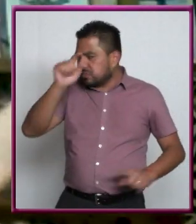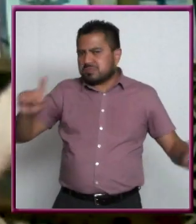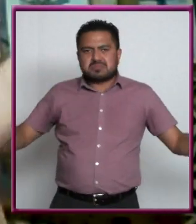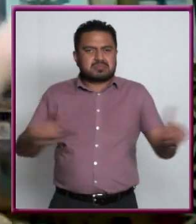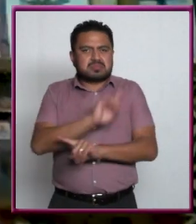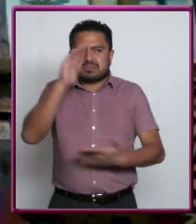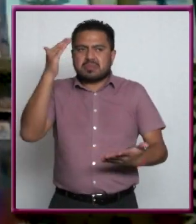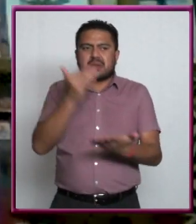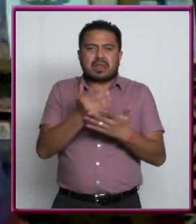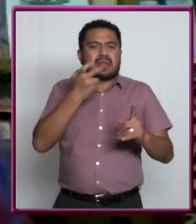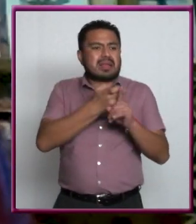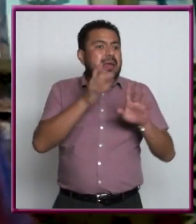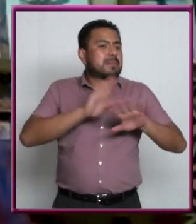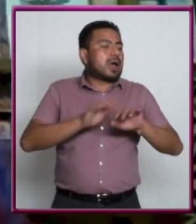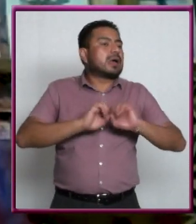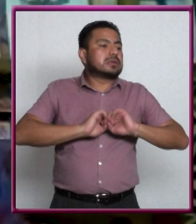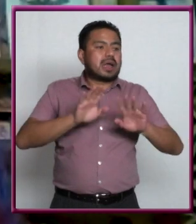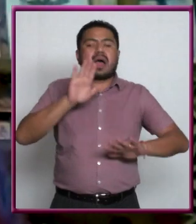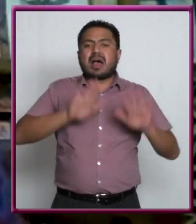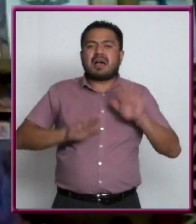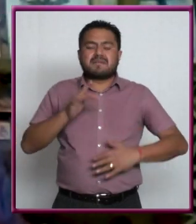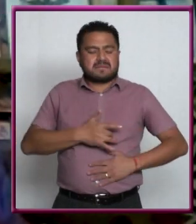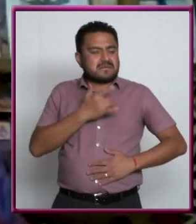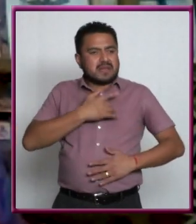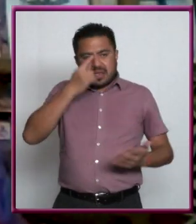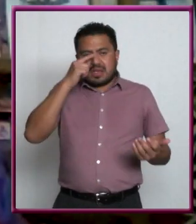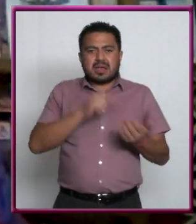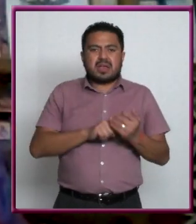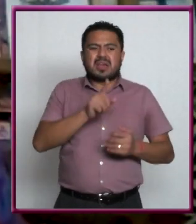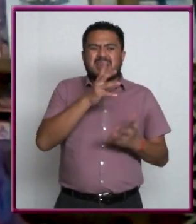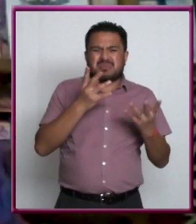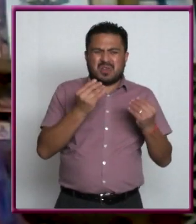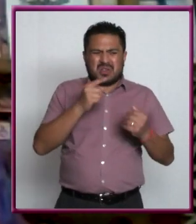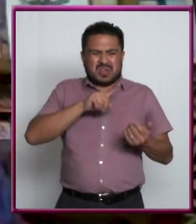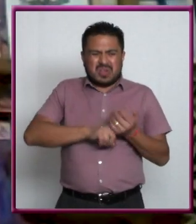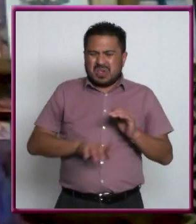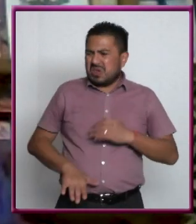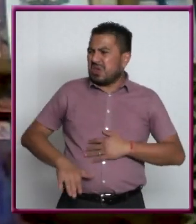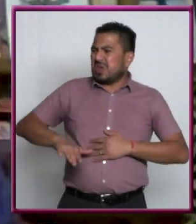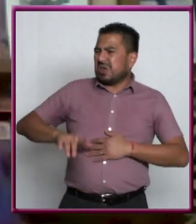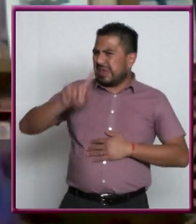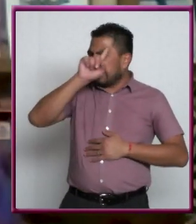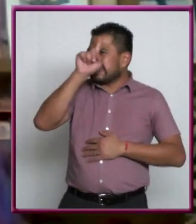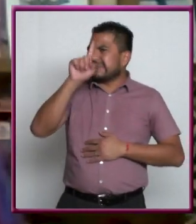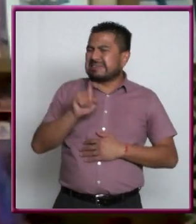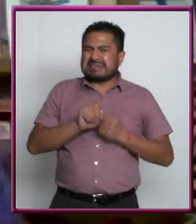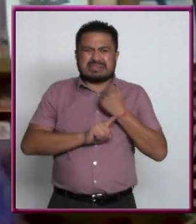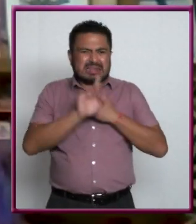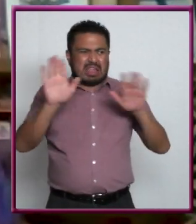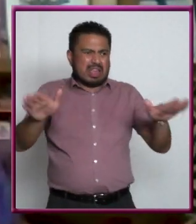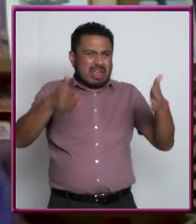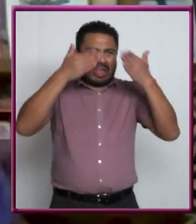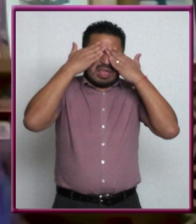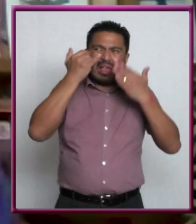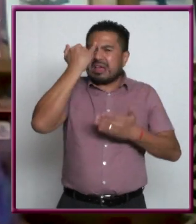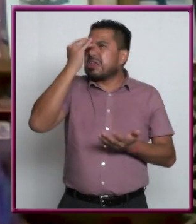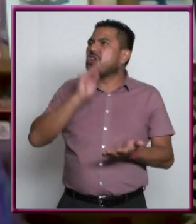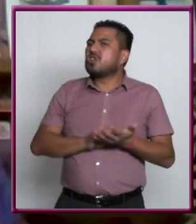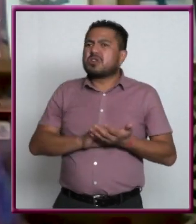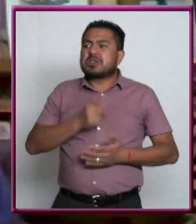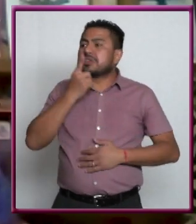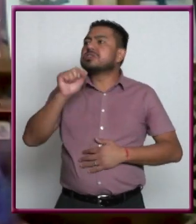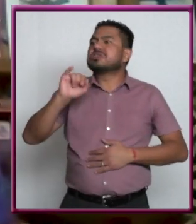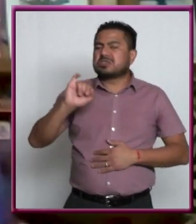no hay consenso. Eso es muy claro, porque a veces crecemos con tantos prejuicios que todavía sigue preservando esta idea